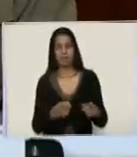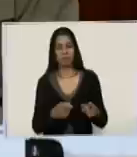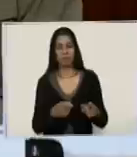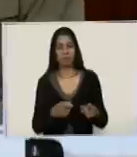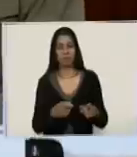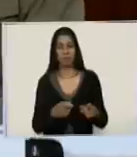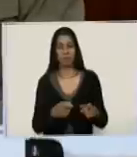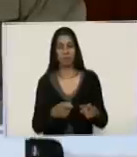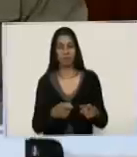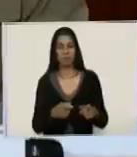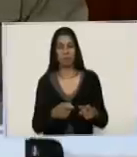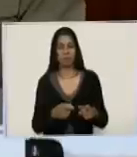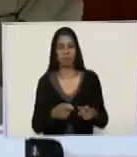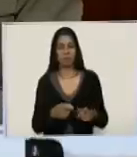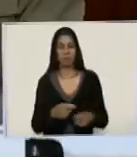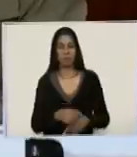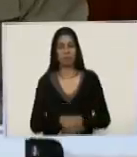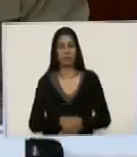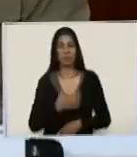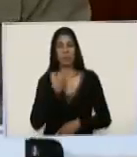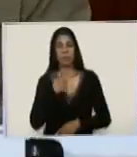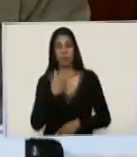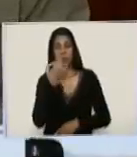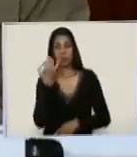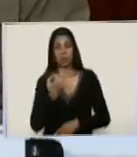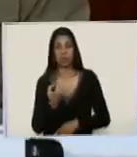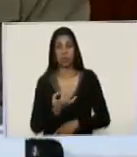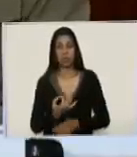Y yo de verdad, perdónenme,